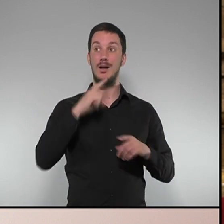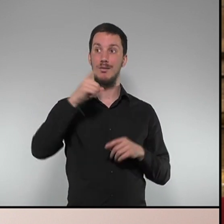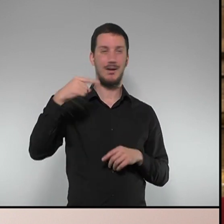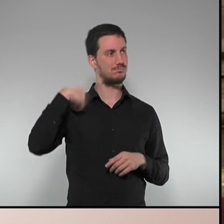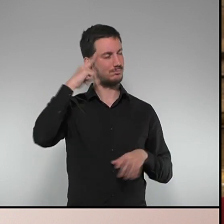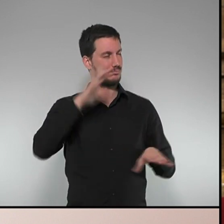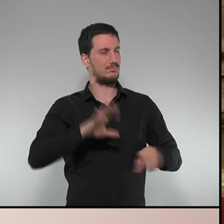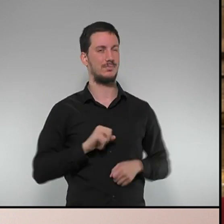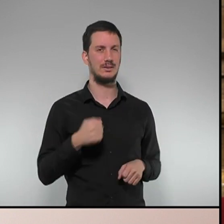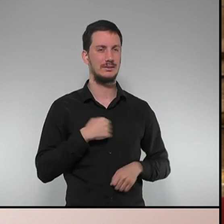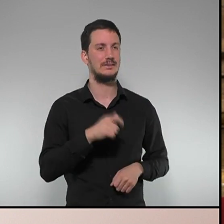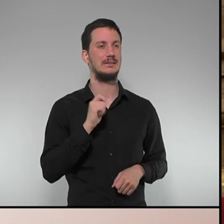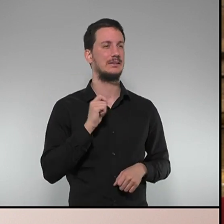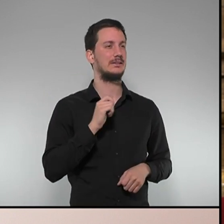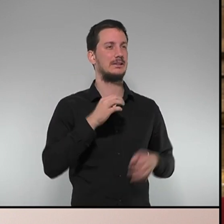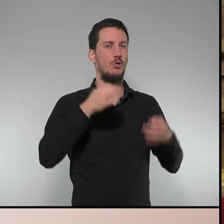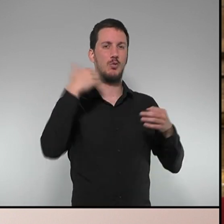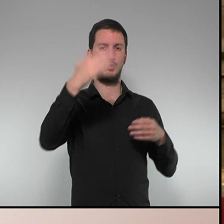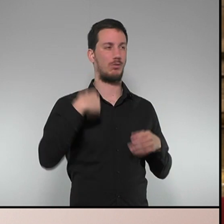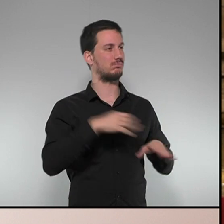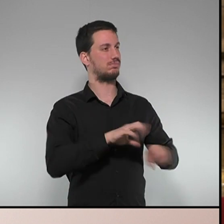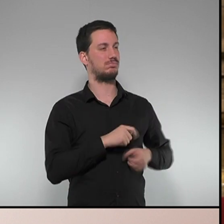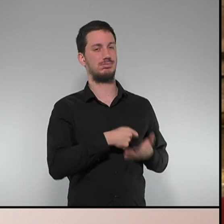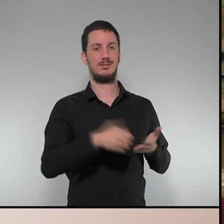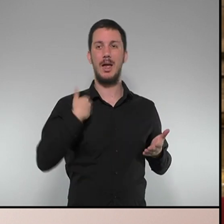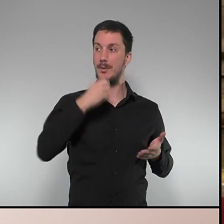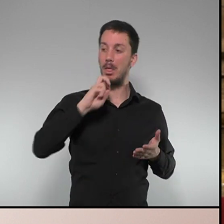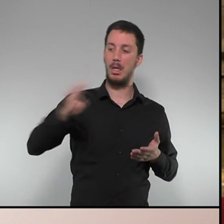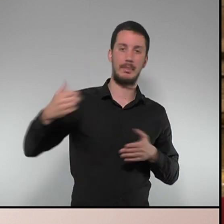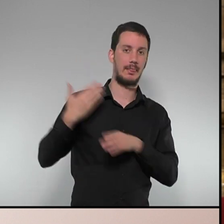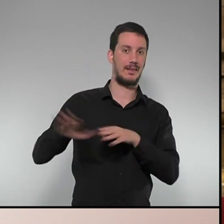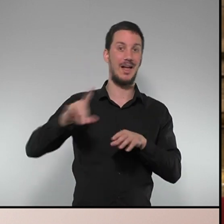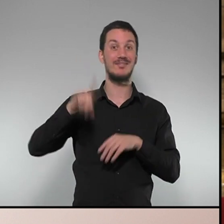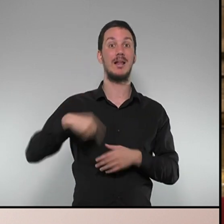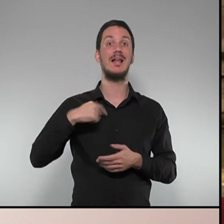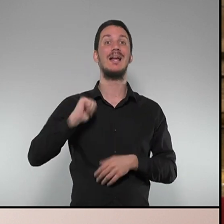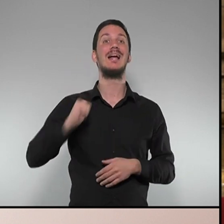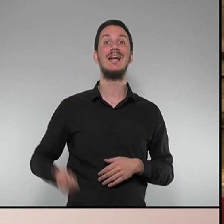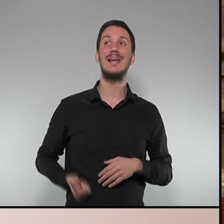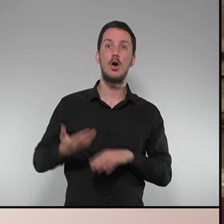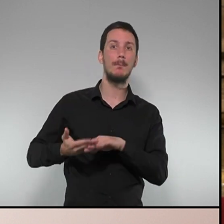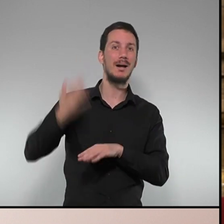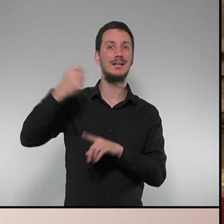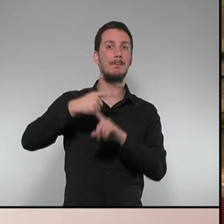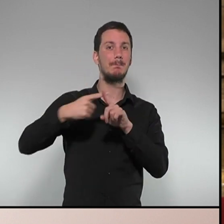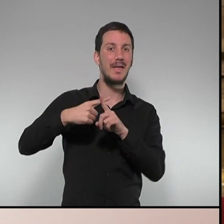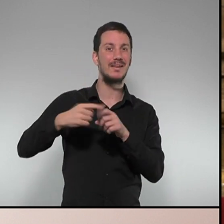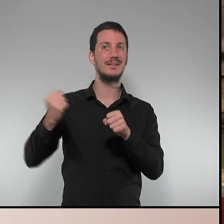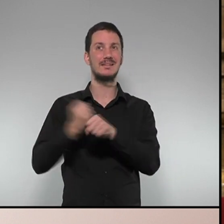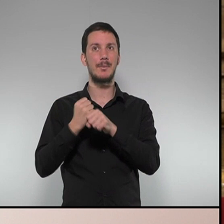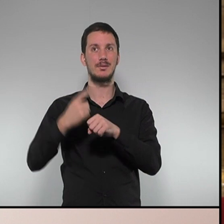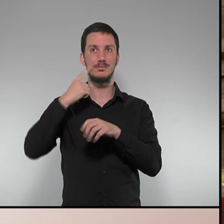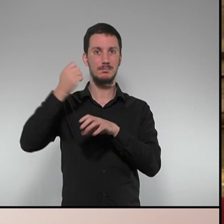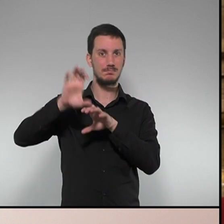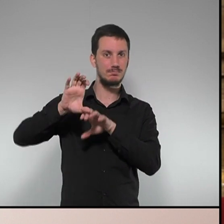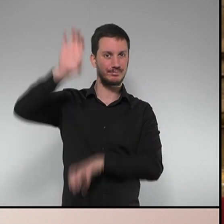futuro, arruinaban el del resto. Años donde la grieta entre las clases más altas, las clases medias y las clases trabajadores se